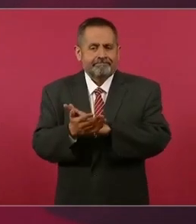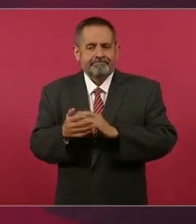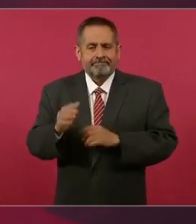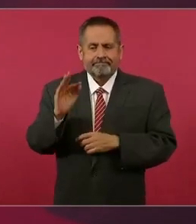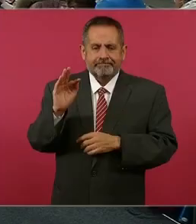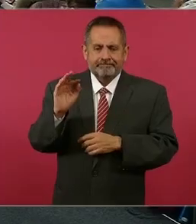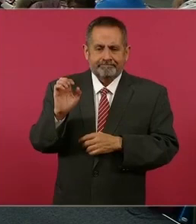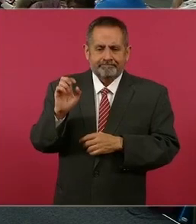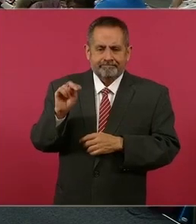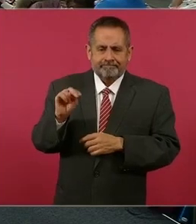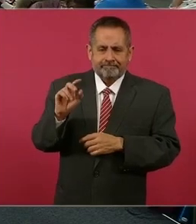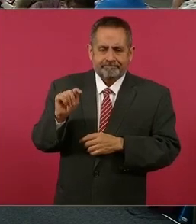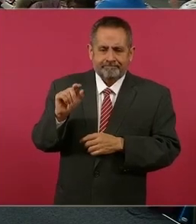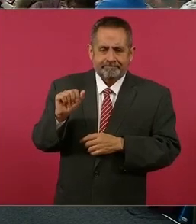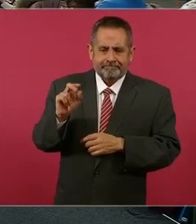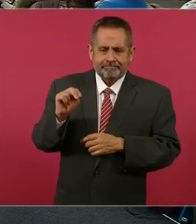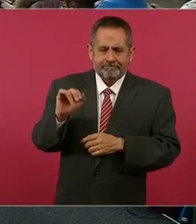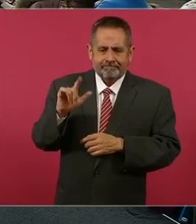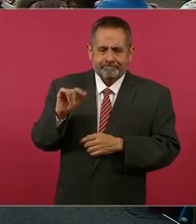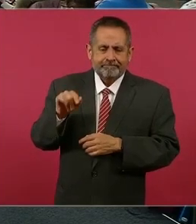exporta